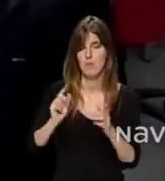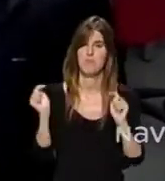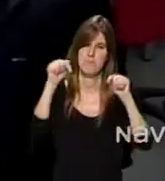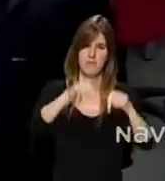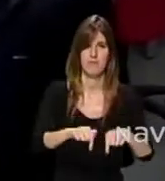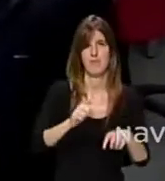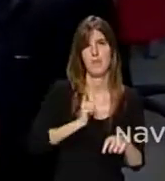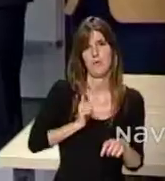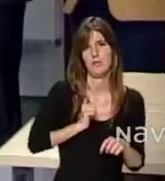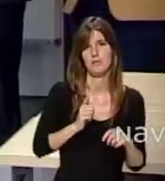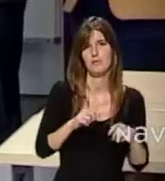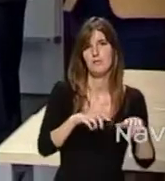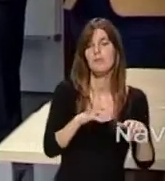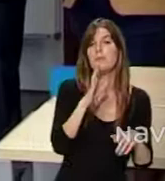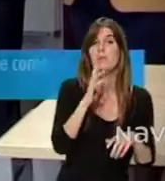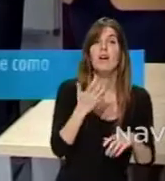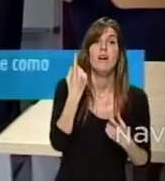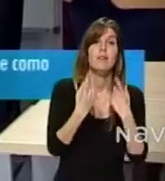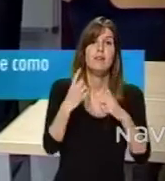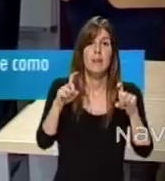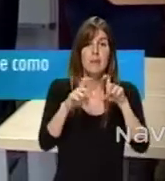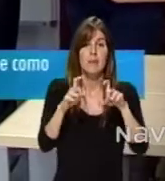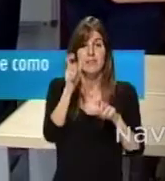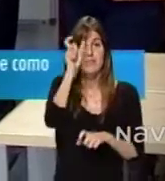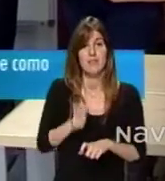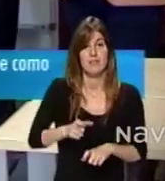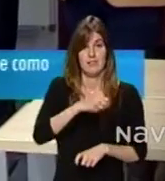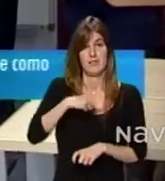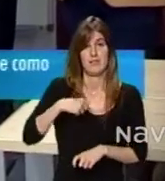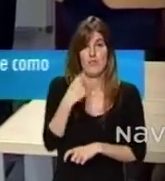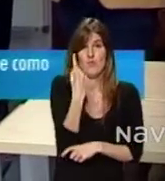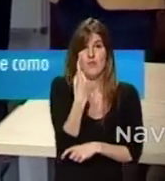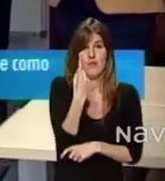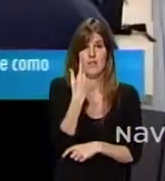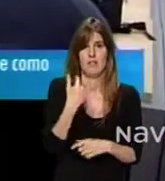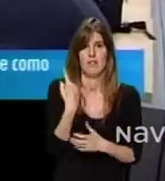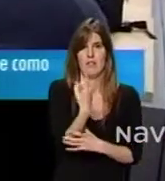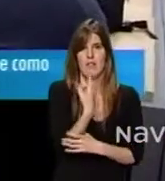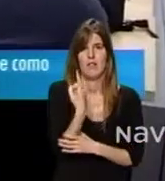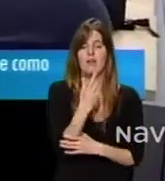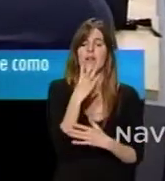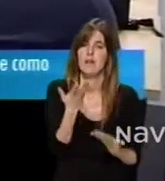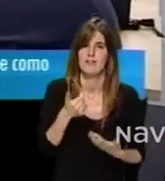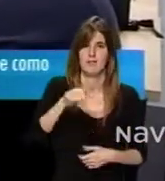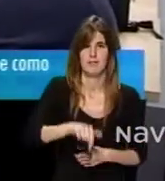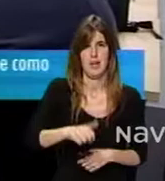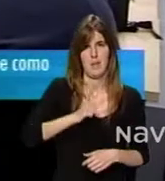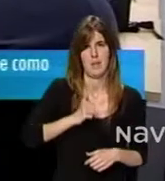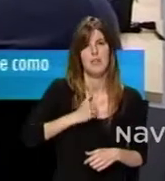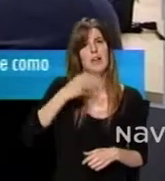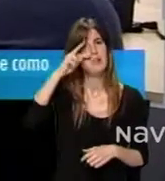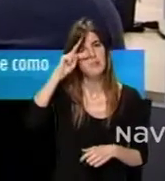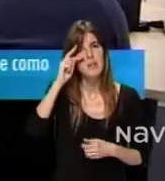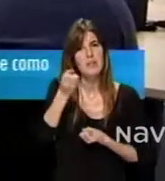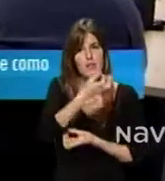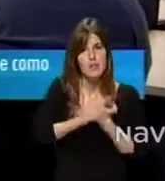emprendedor nace y suele ser una única persona, entonces se encuentra solo. Allá donde está. Entonces esta manera es una manera de compartir la experiencia,